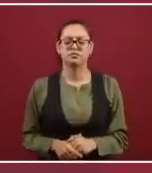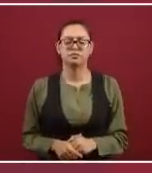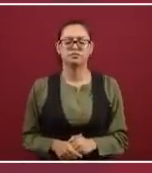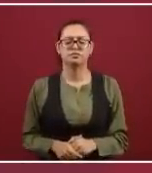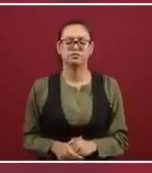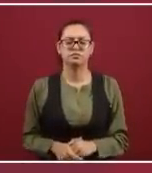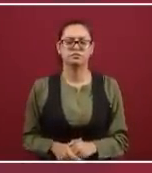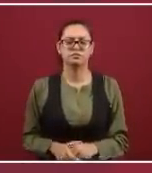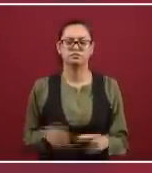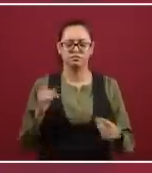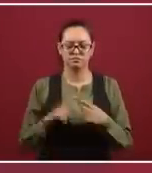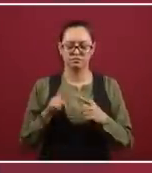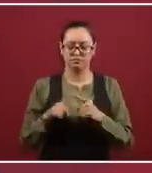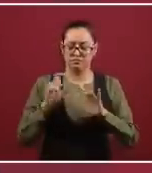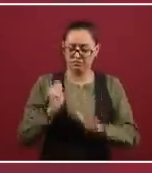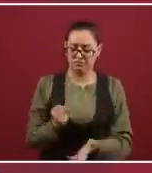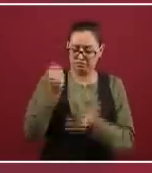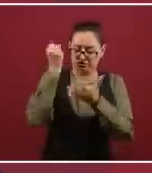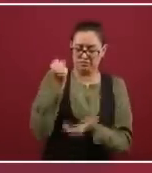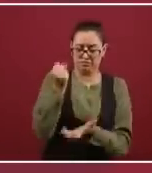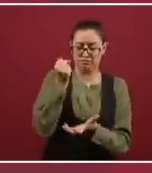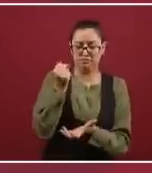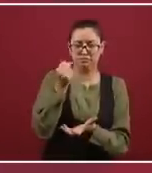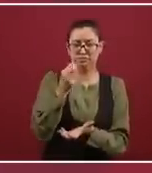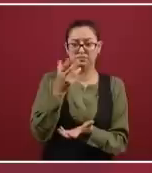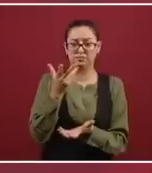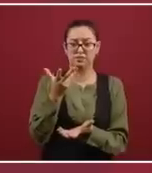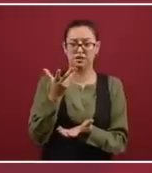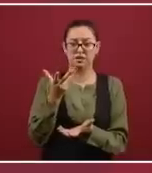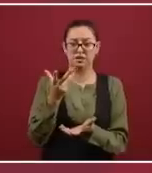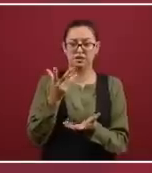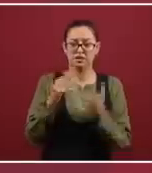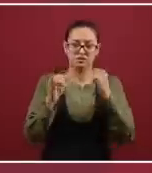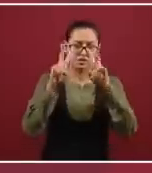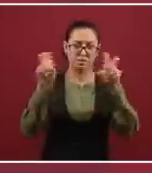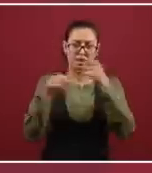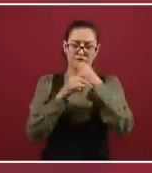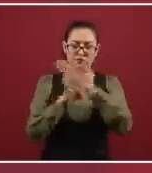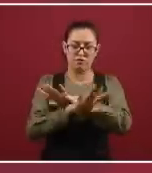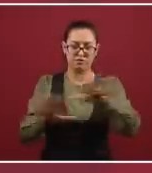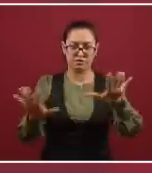de presupuesto para informar,